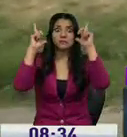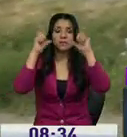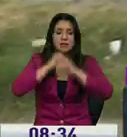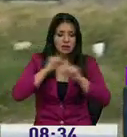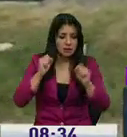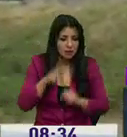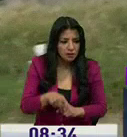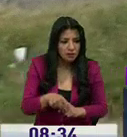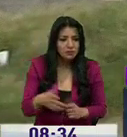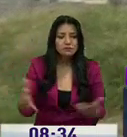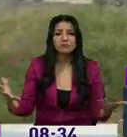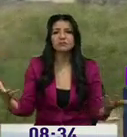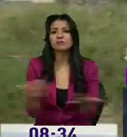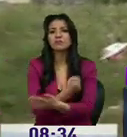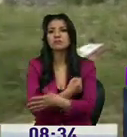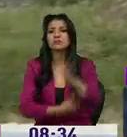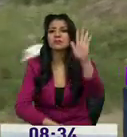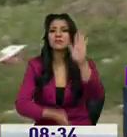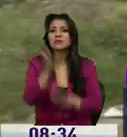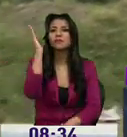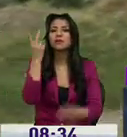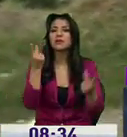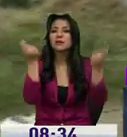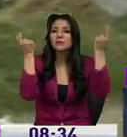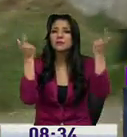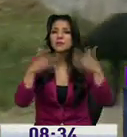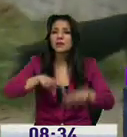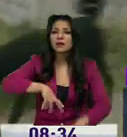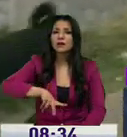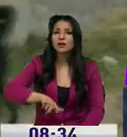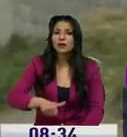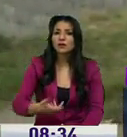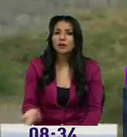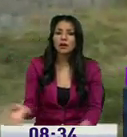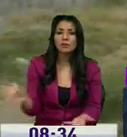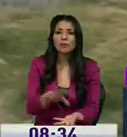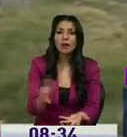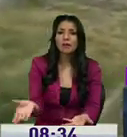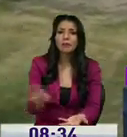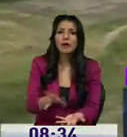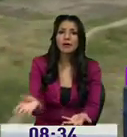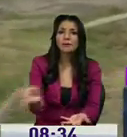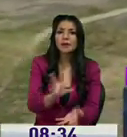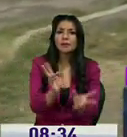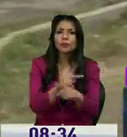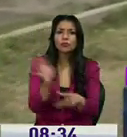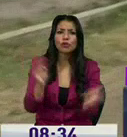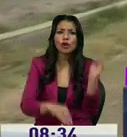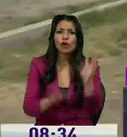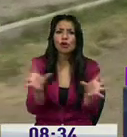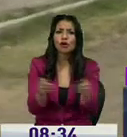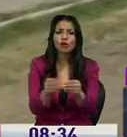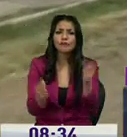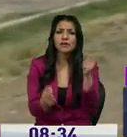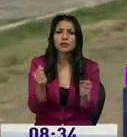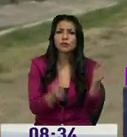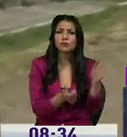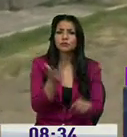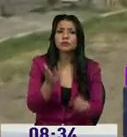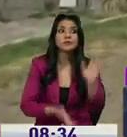pero lastimosamente los señores ya habían estado casi con medio, con todos los productos en dos